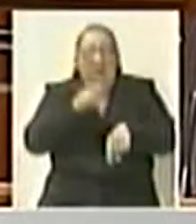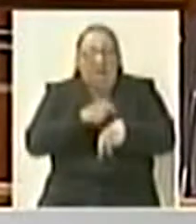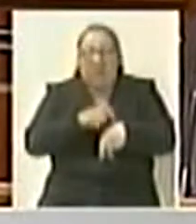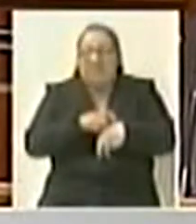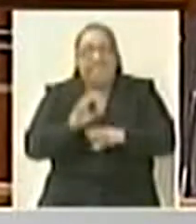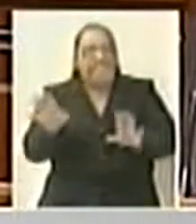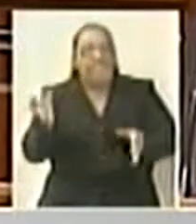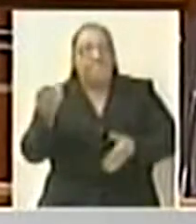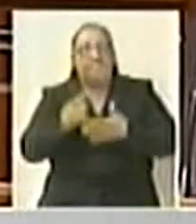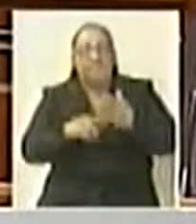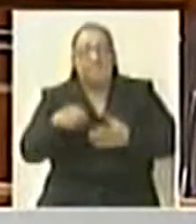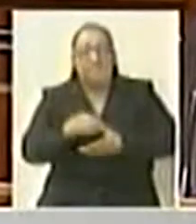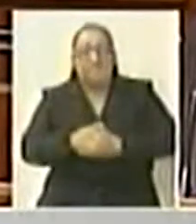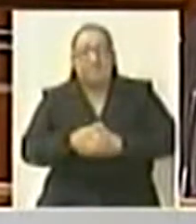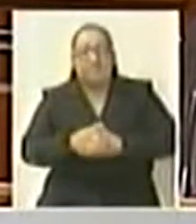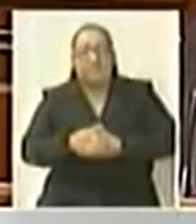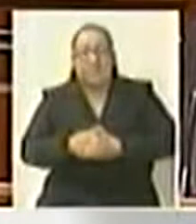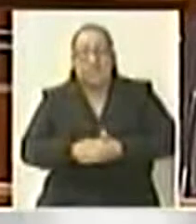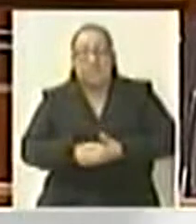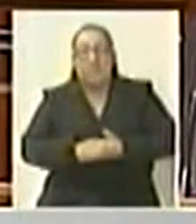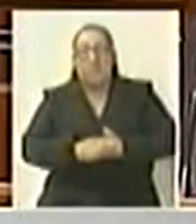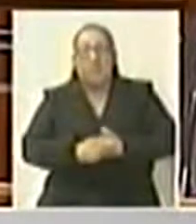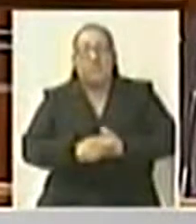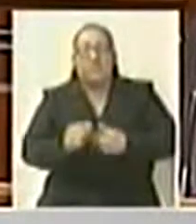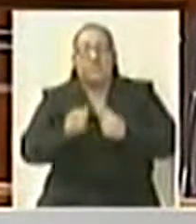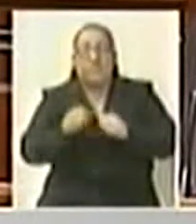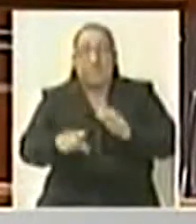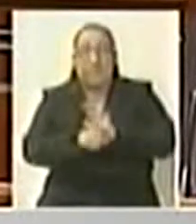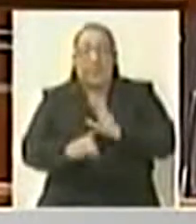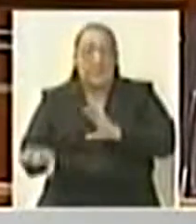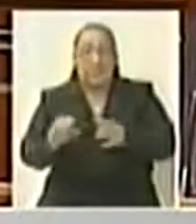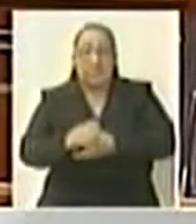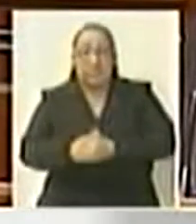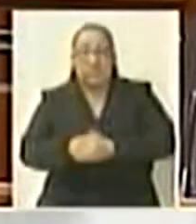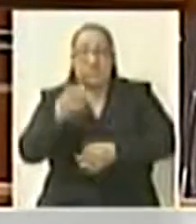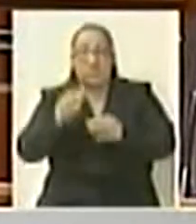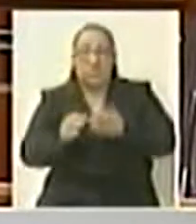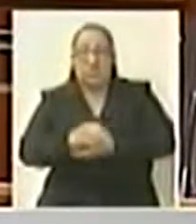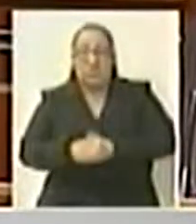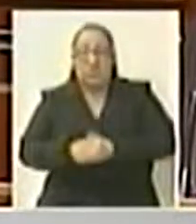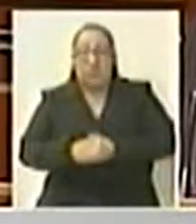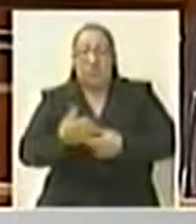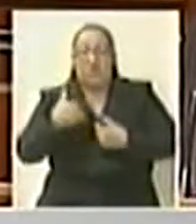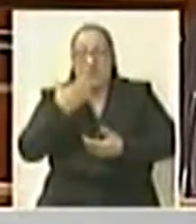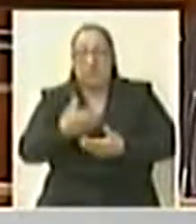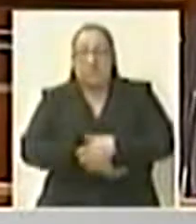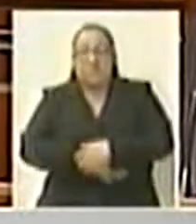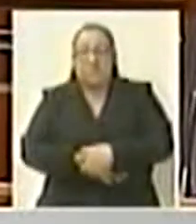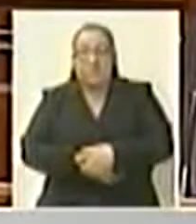momento la pensión que se merecen. Por lo menos que con esta ley que se va a hacer, que va a ser de justicia, lo tengan. Muchas